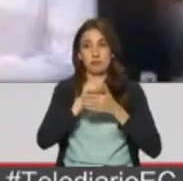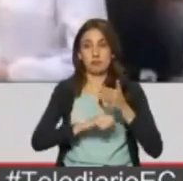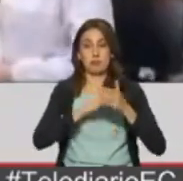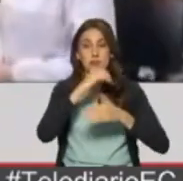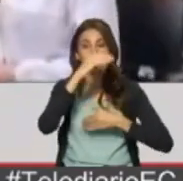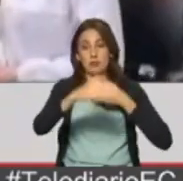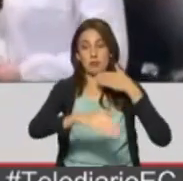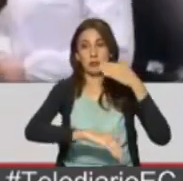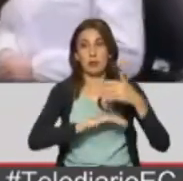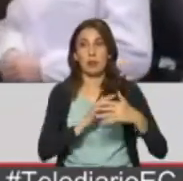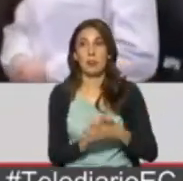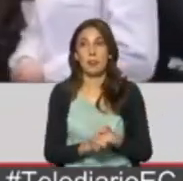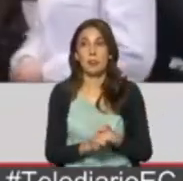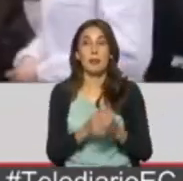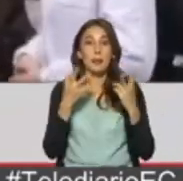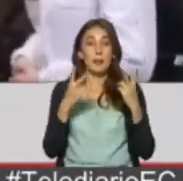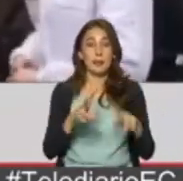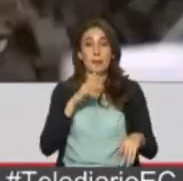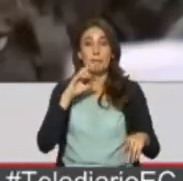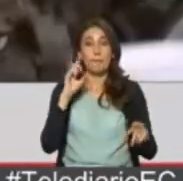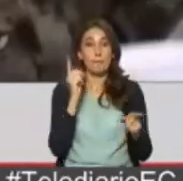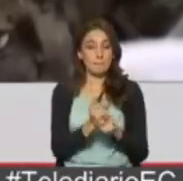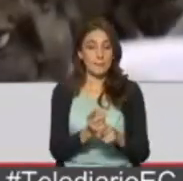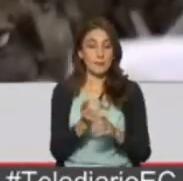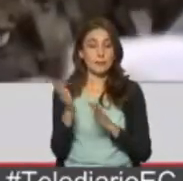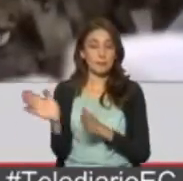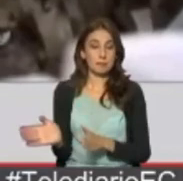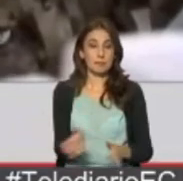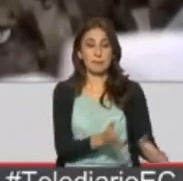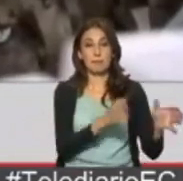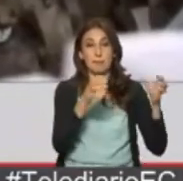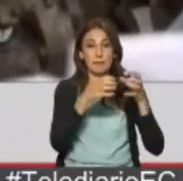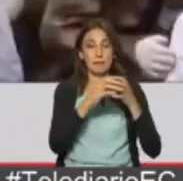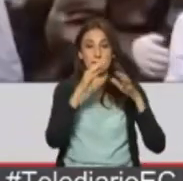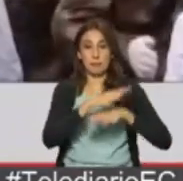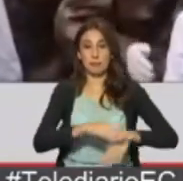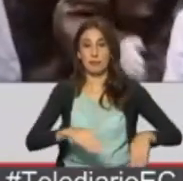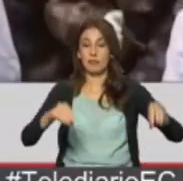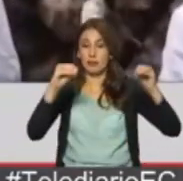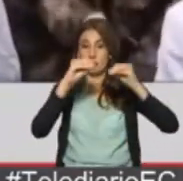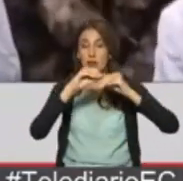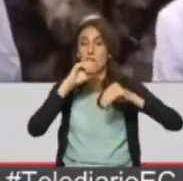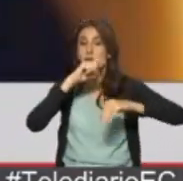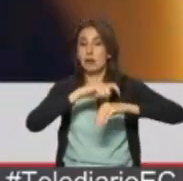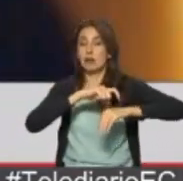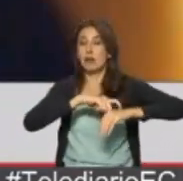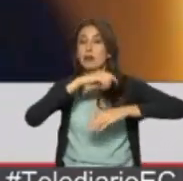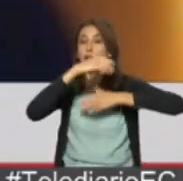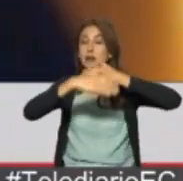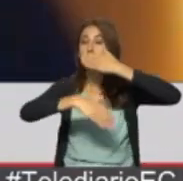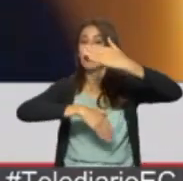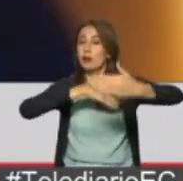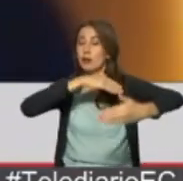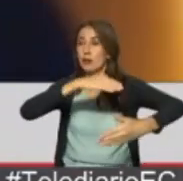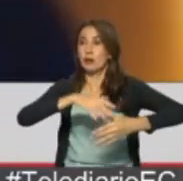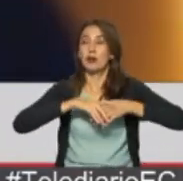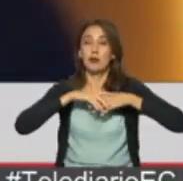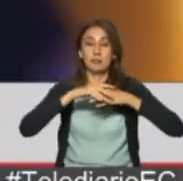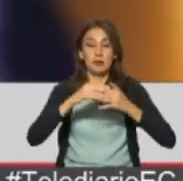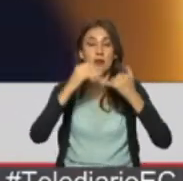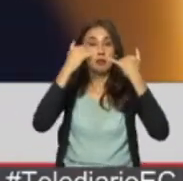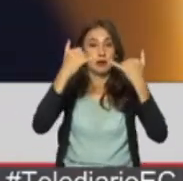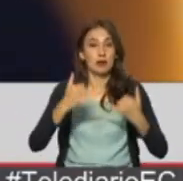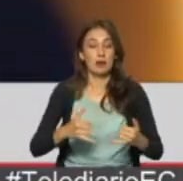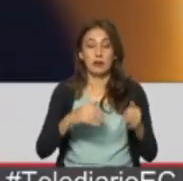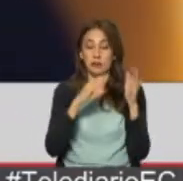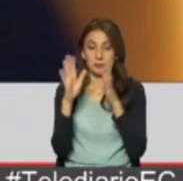tipo de brotes. Y obviamente recomiendan pasar la mayor parte del tiempo dentro de sus hogares, dentro de sus residencias, en este caso,